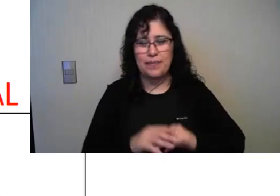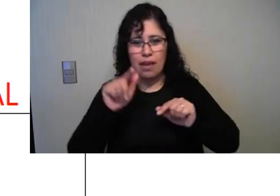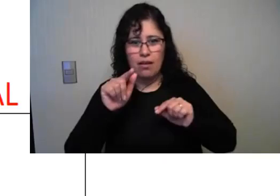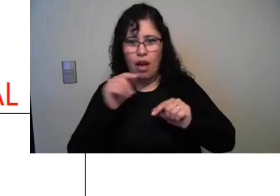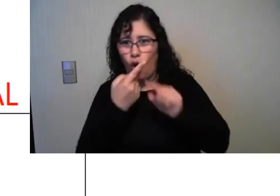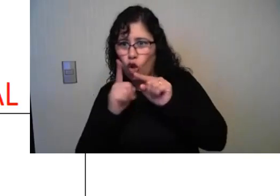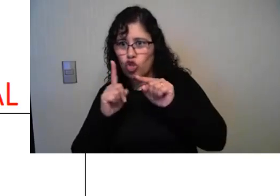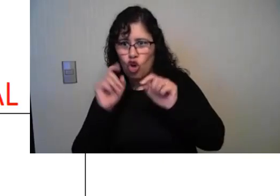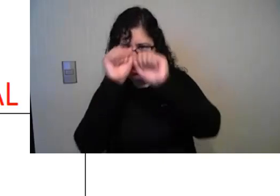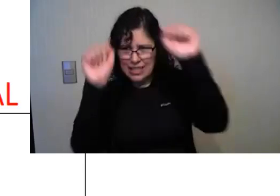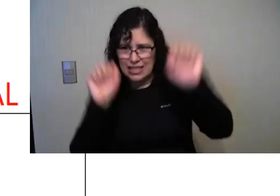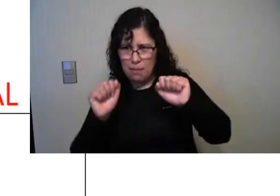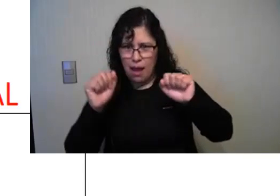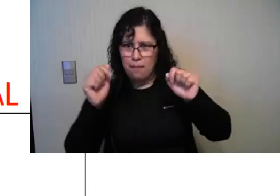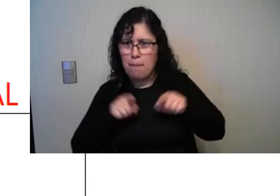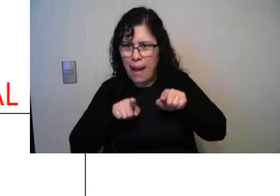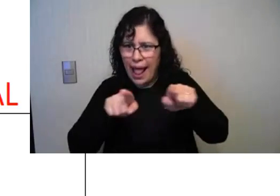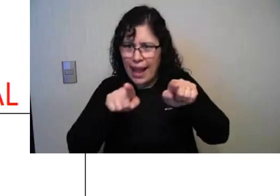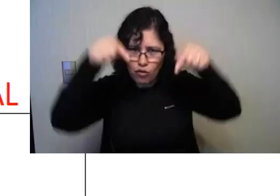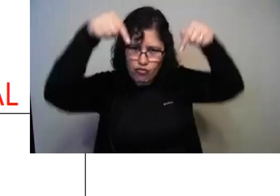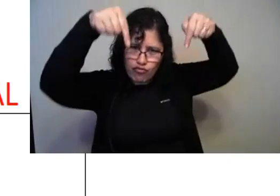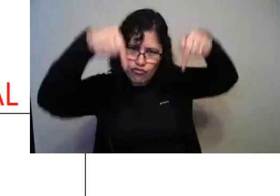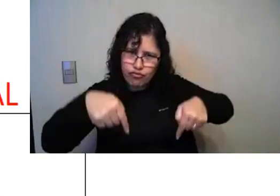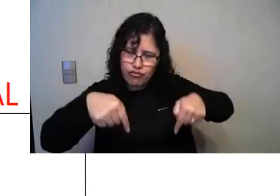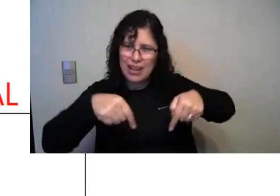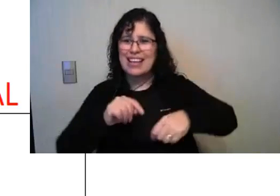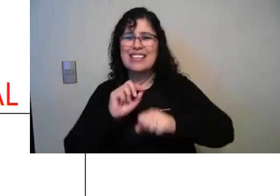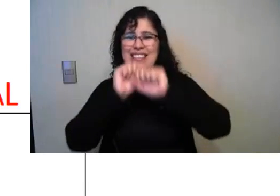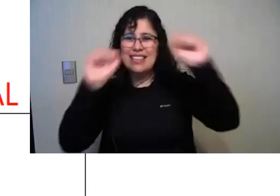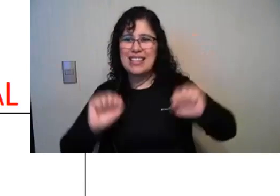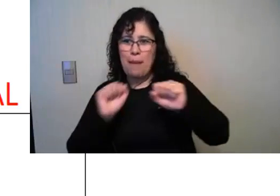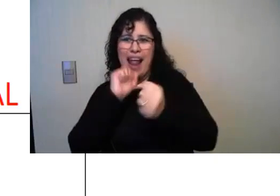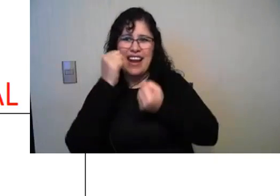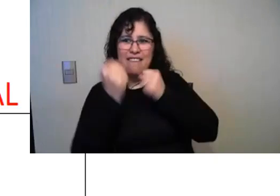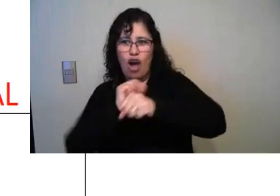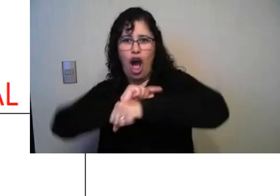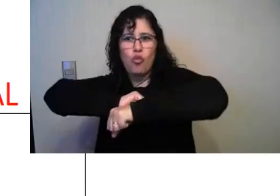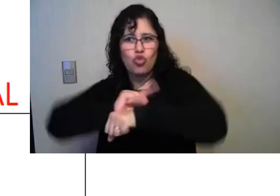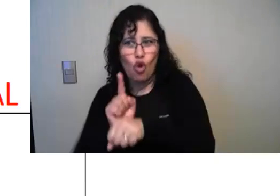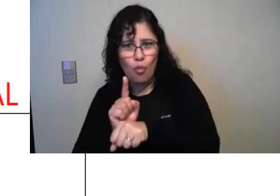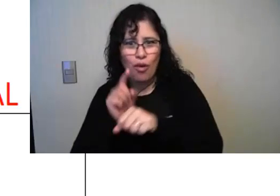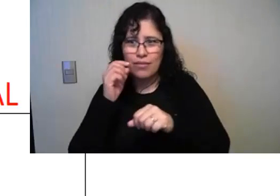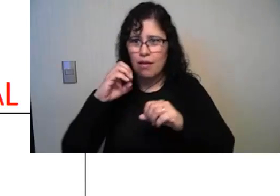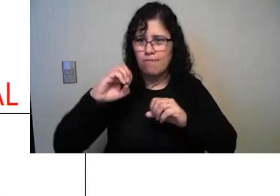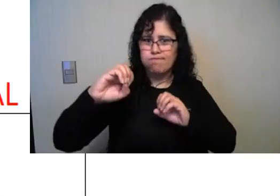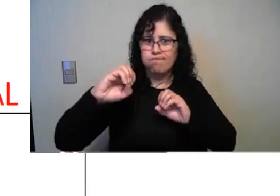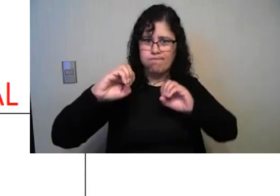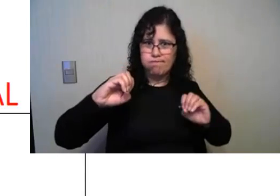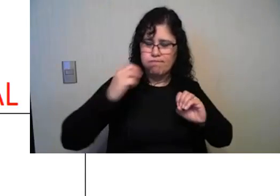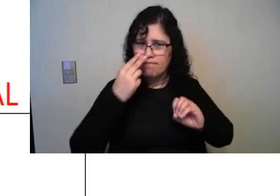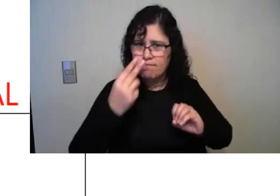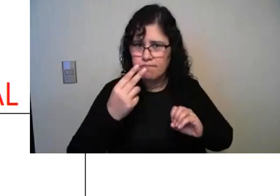paralelo y que es parte del sistema nervioso autónomo. Y aquí observamos un ganglio del sistema nervioso